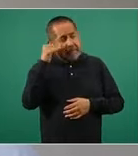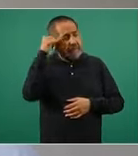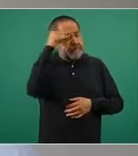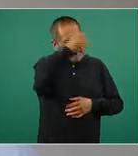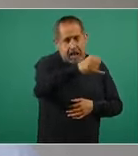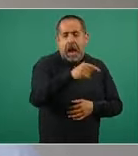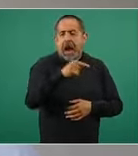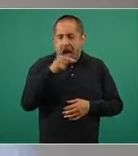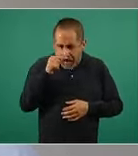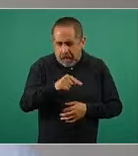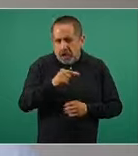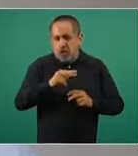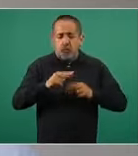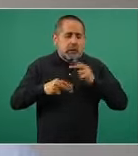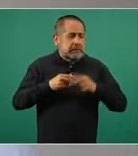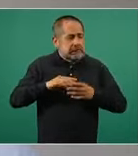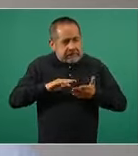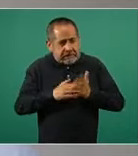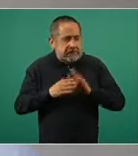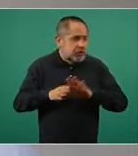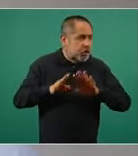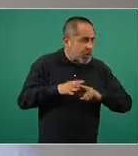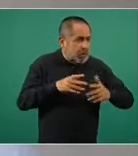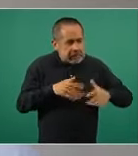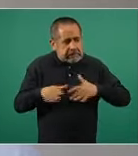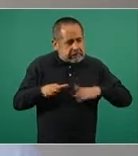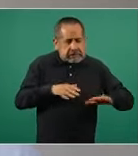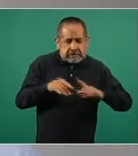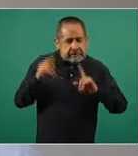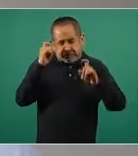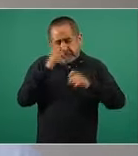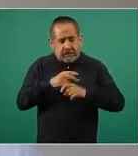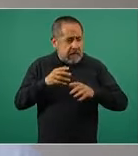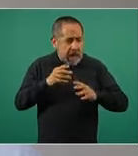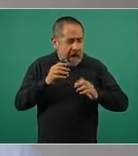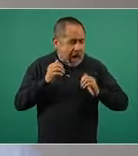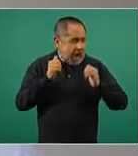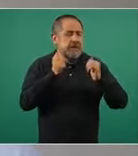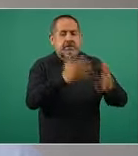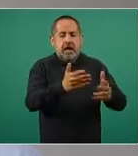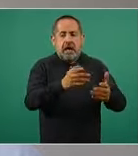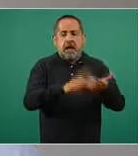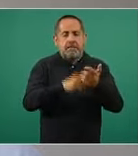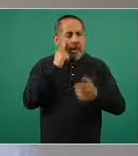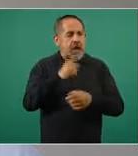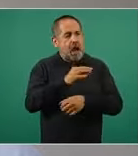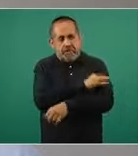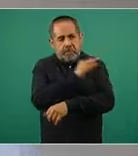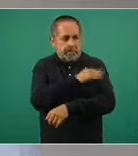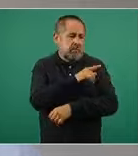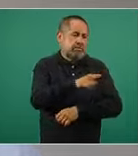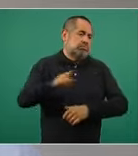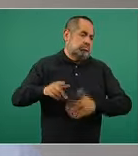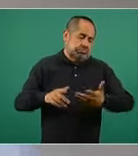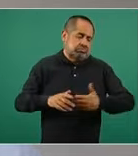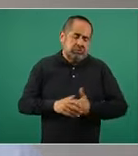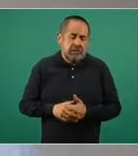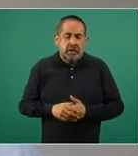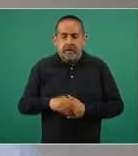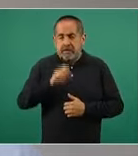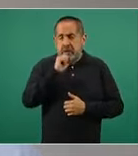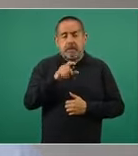a donde la logística obviamente está montada para poder llegar a cada uno de ellos. Esto incluye en algunos casos